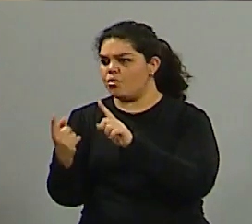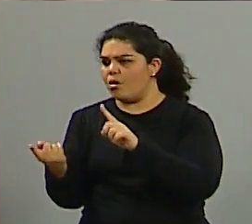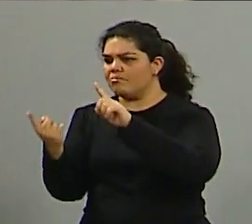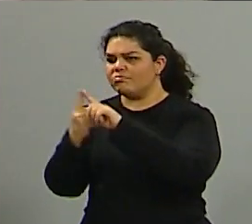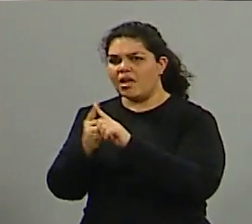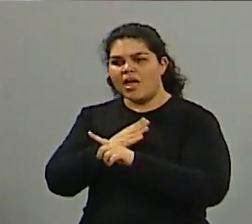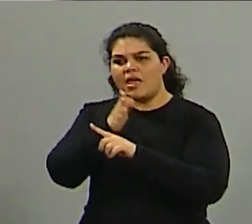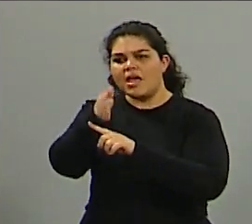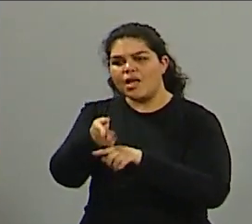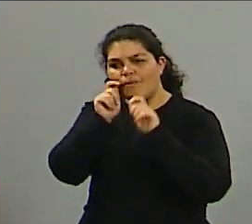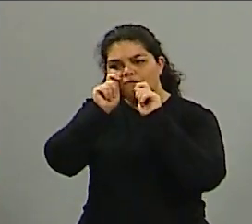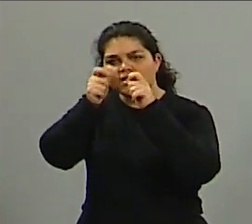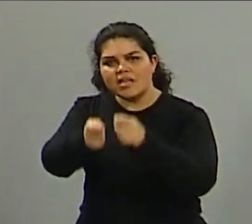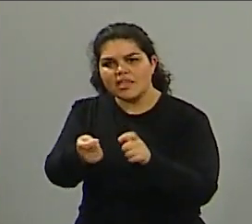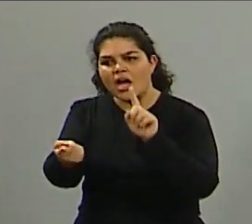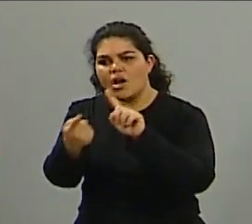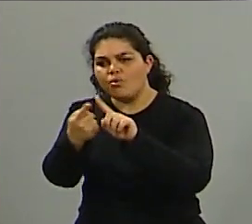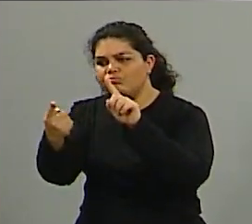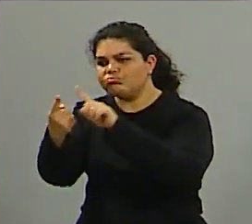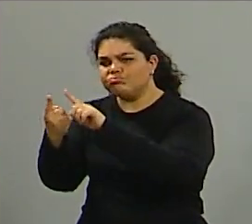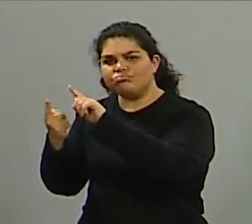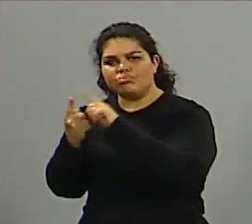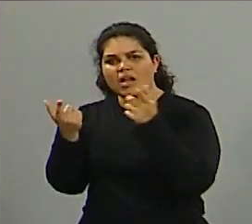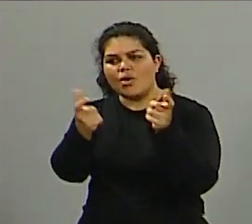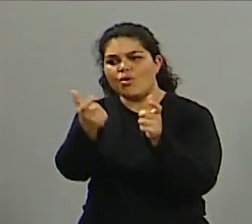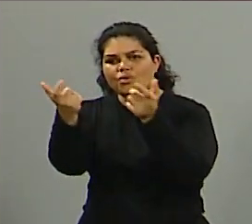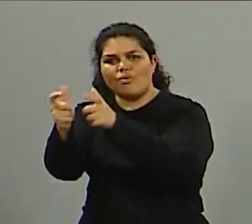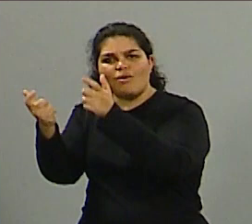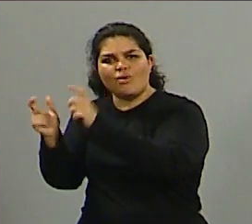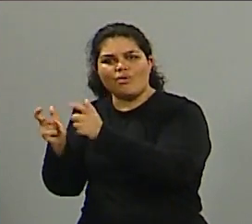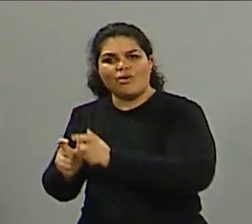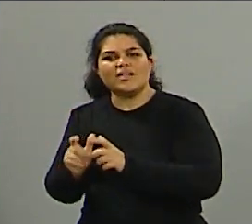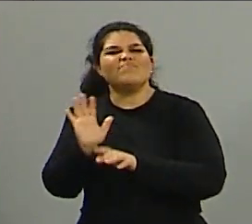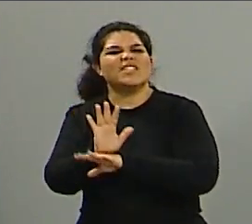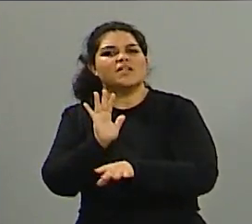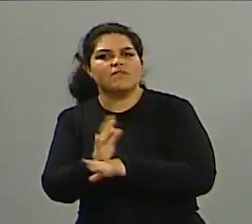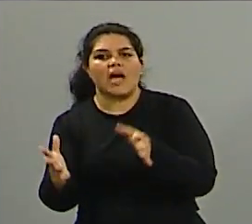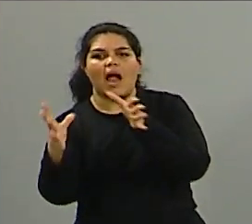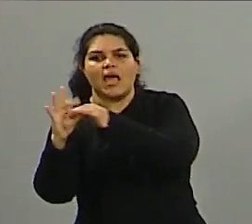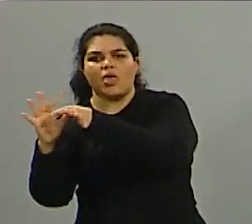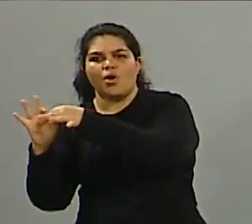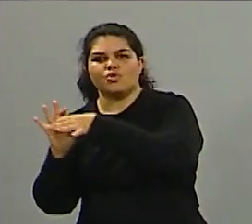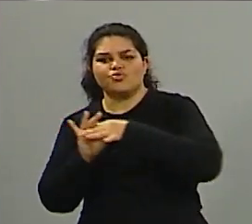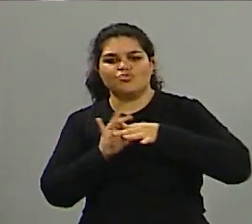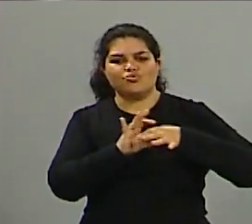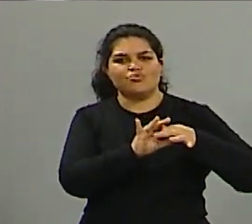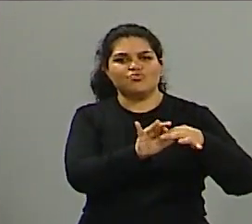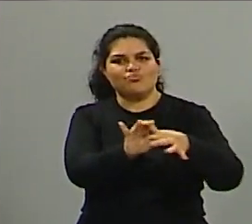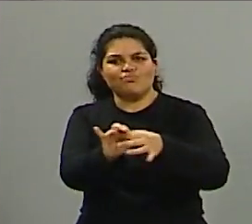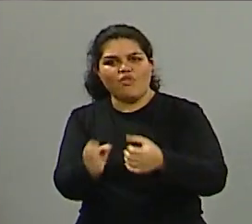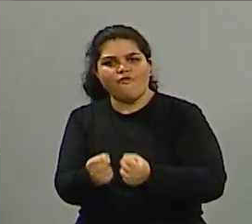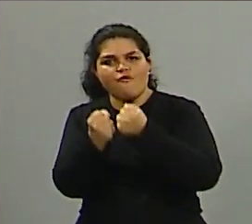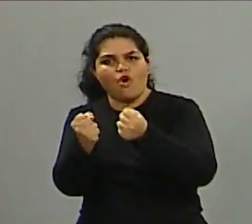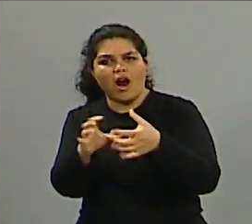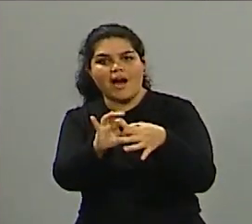una reunión, y eso lo va haciendo, ¿no? Entonces va ganando aliados todo el tiempo. Eso que nosotros decimos, se